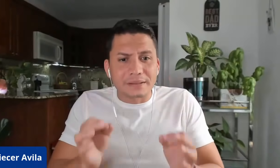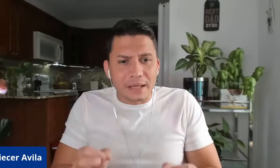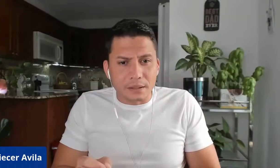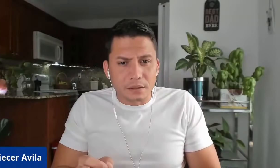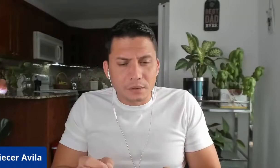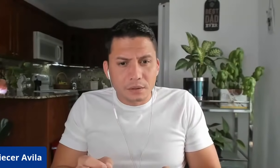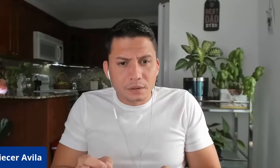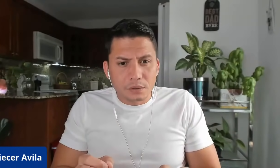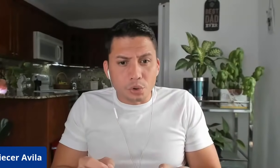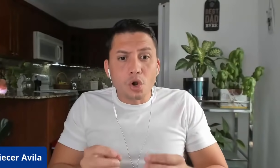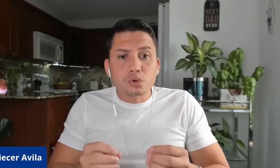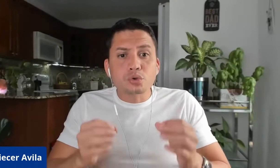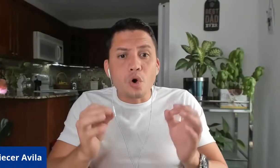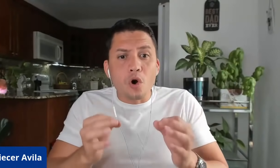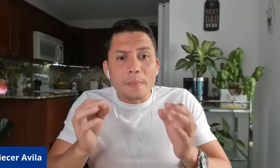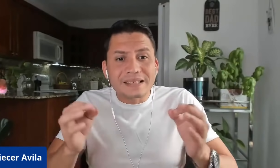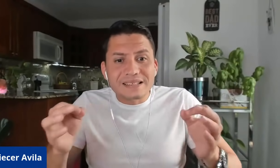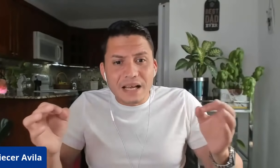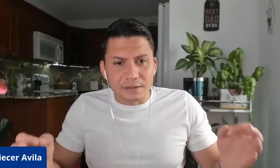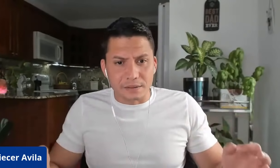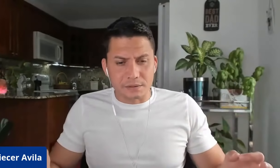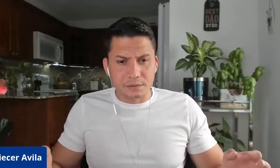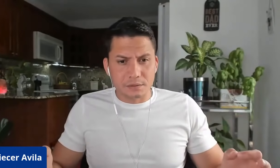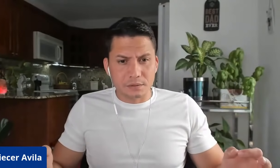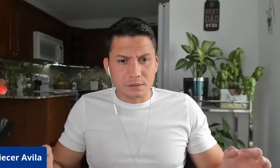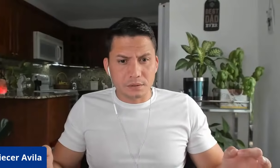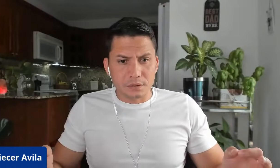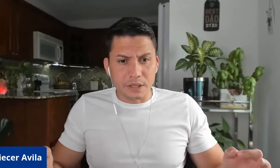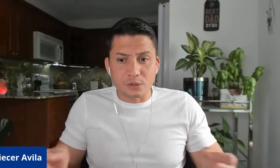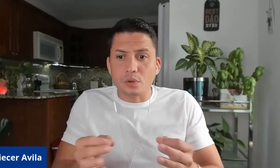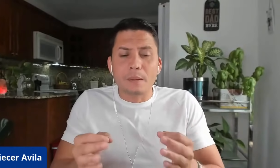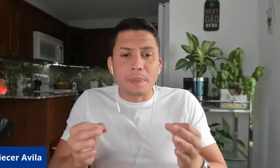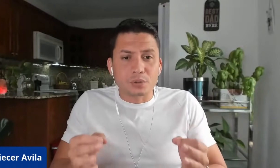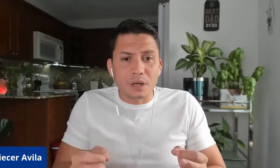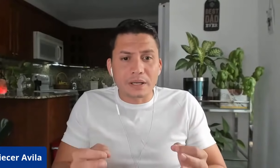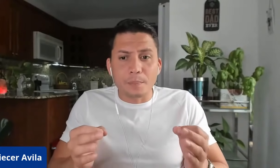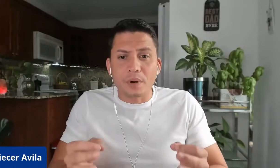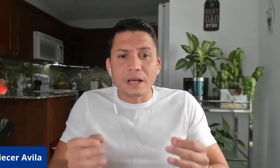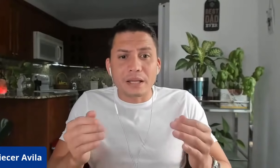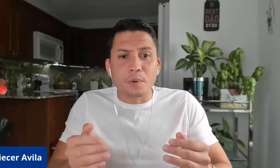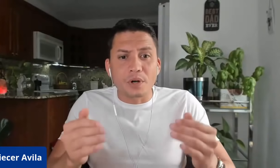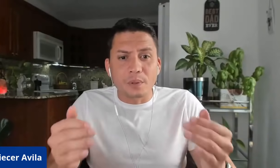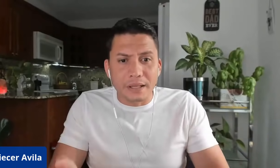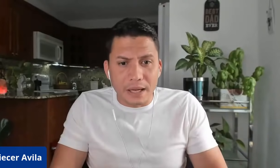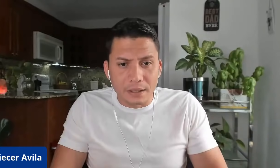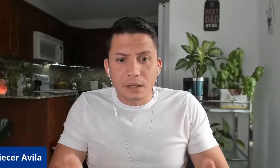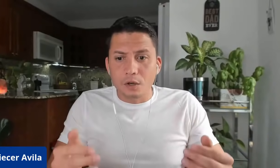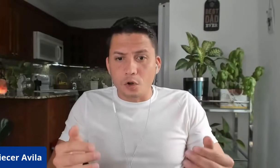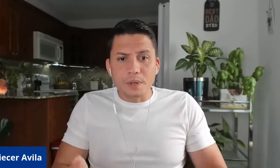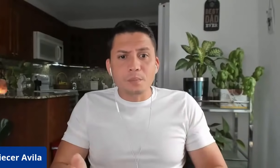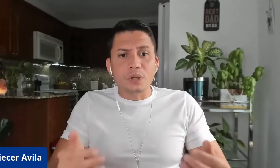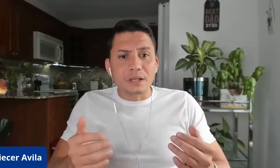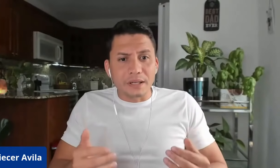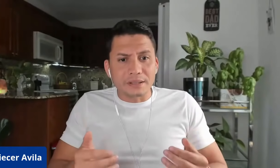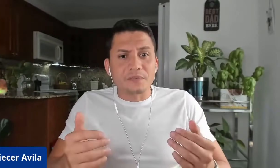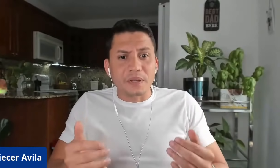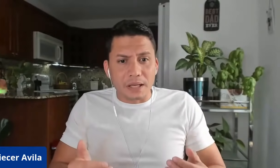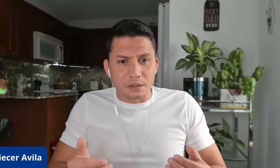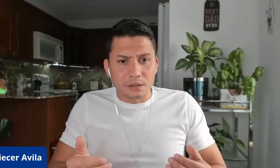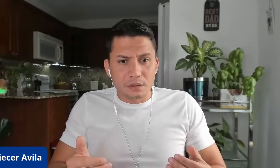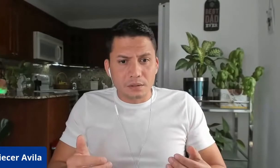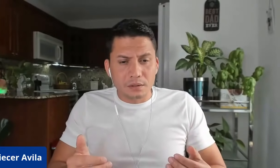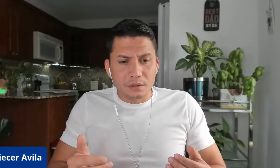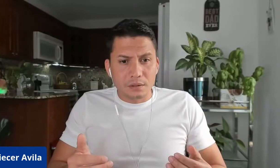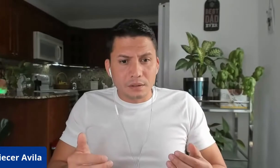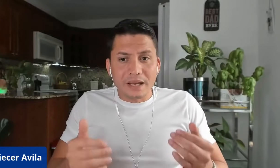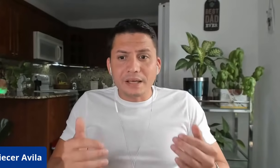fundamental son los comerciantes que son las personas que ponen a disponibilidad lo mismo del cliente